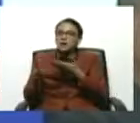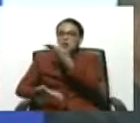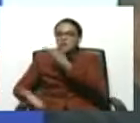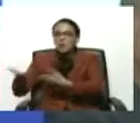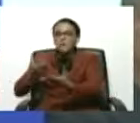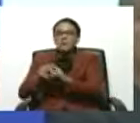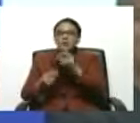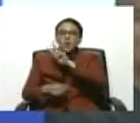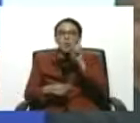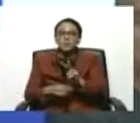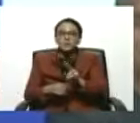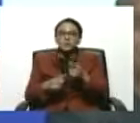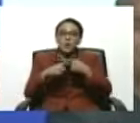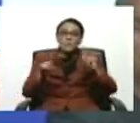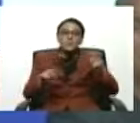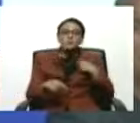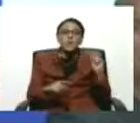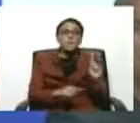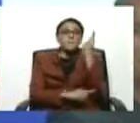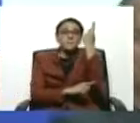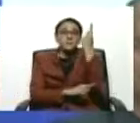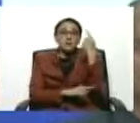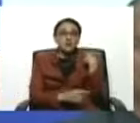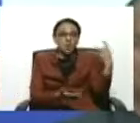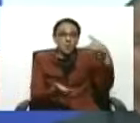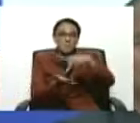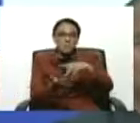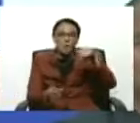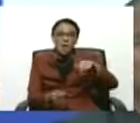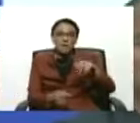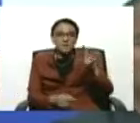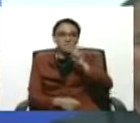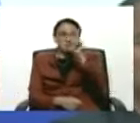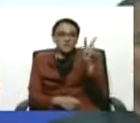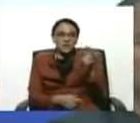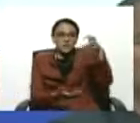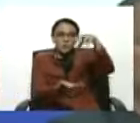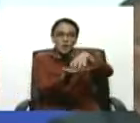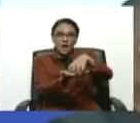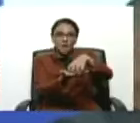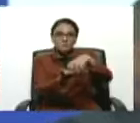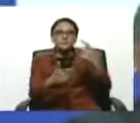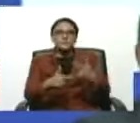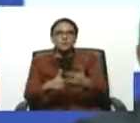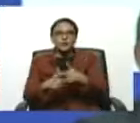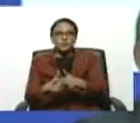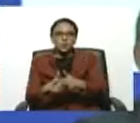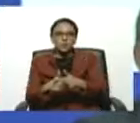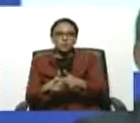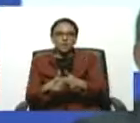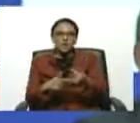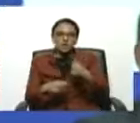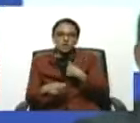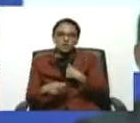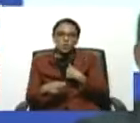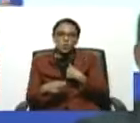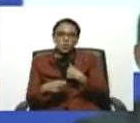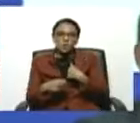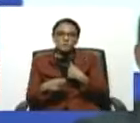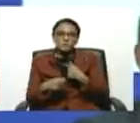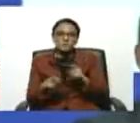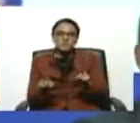agárralo Esta es la primera vez que estoy en este país Entonces yo estoy en posición alguna